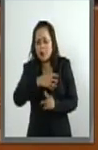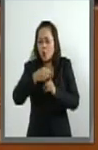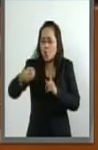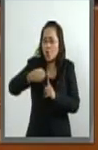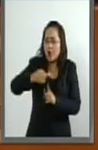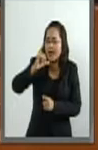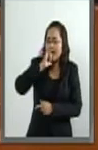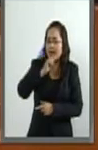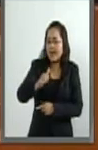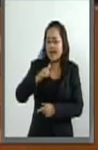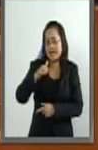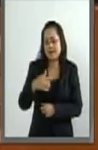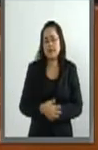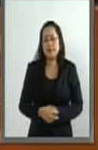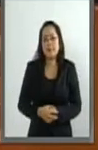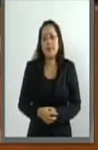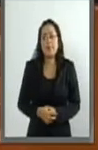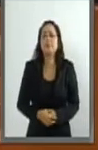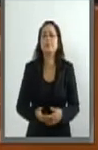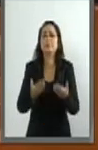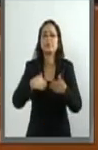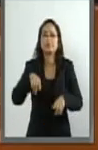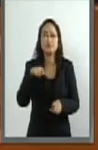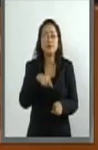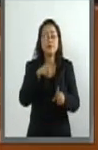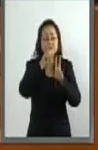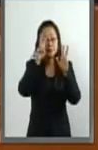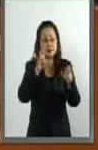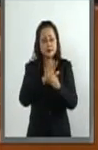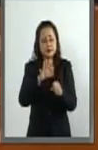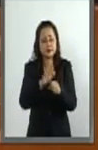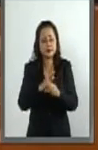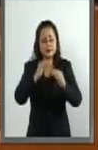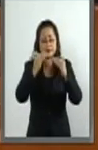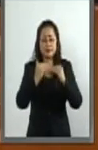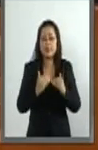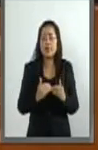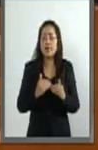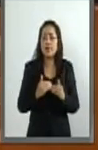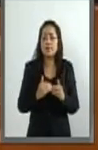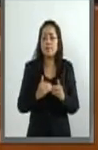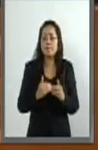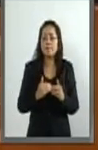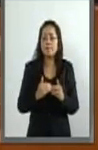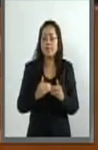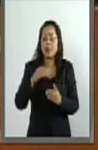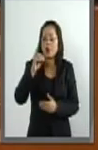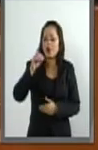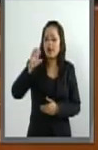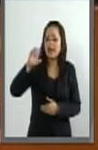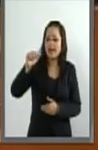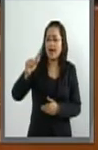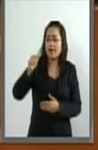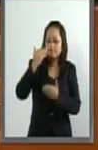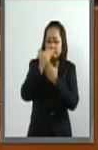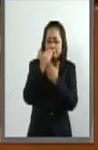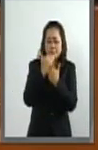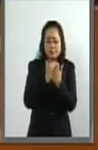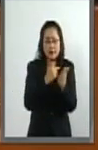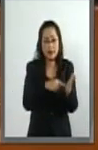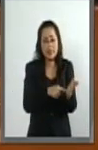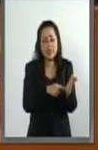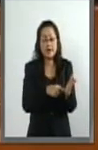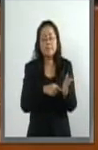política. En el marco de la Carta de la Organización de los Estados Americanos y la